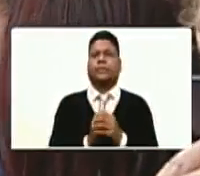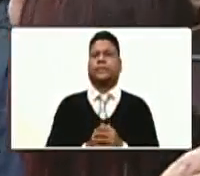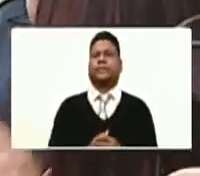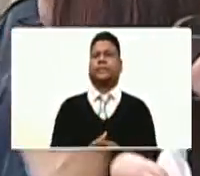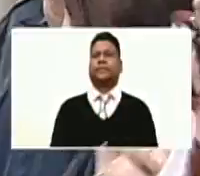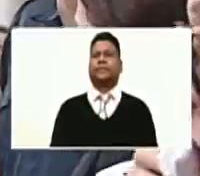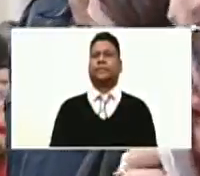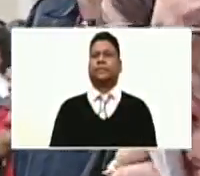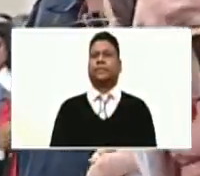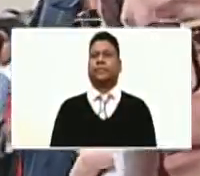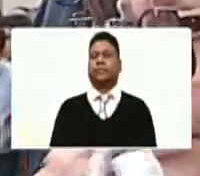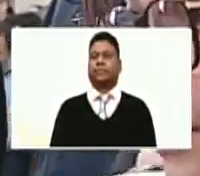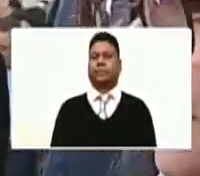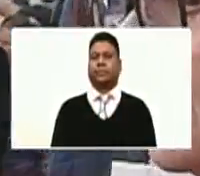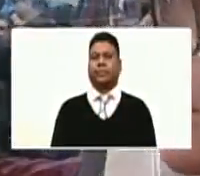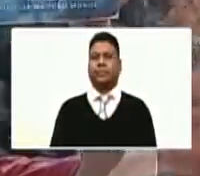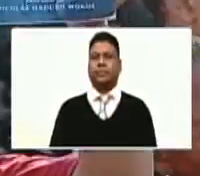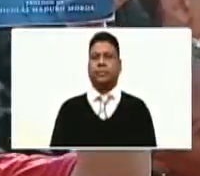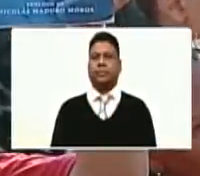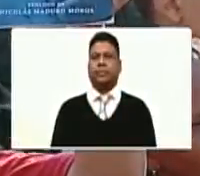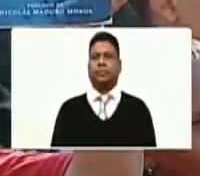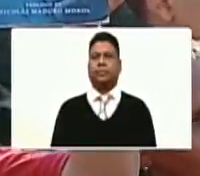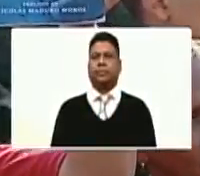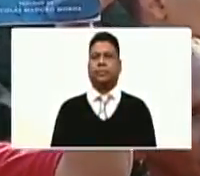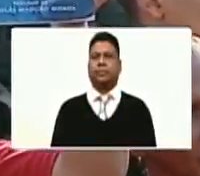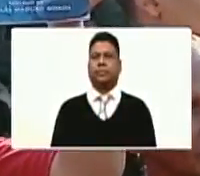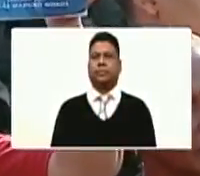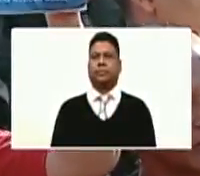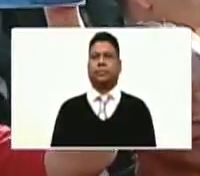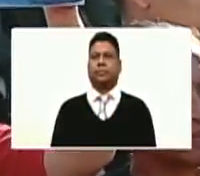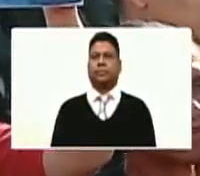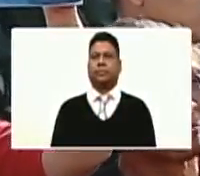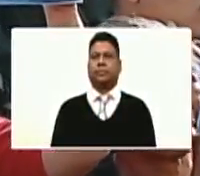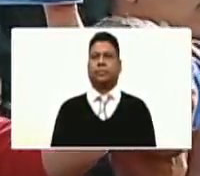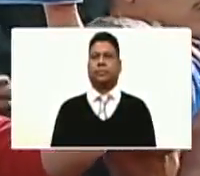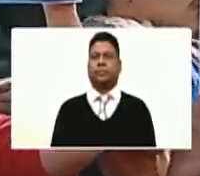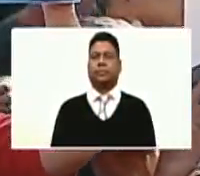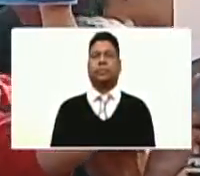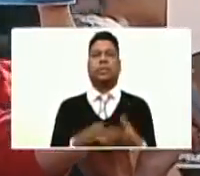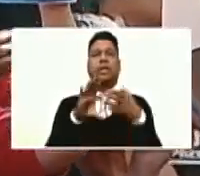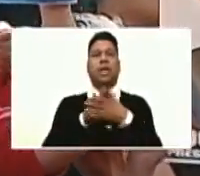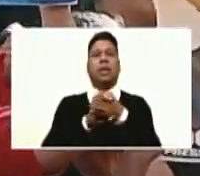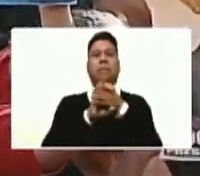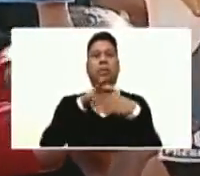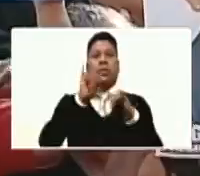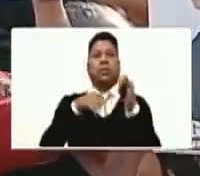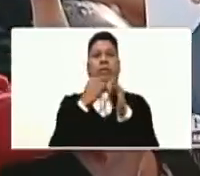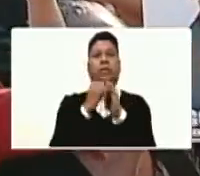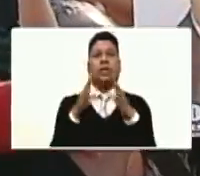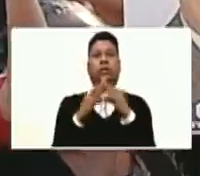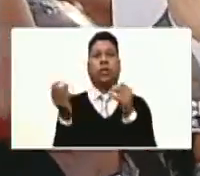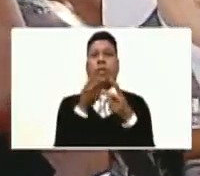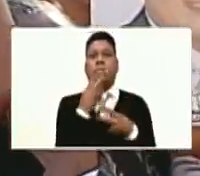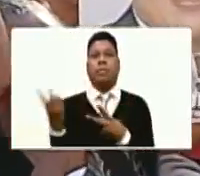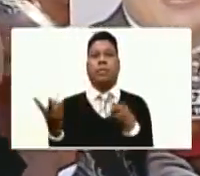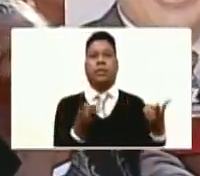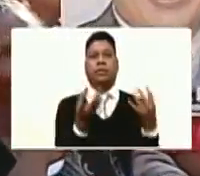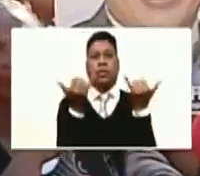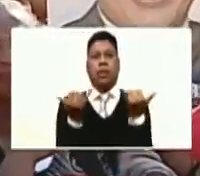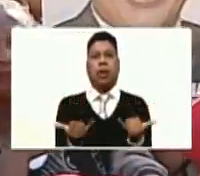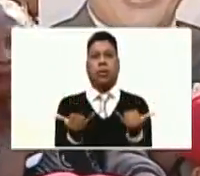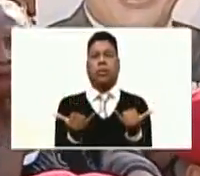Venezuela, amigos internacionales, bienvenidas y bienvenidos todos al cuartel de la montaña. A